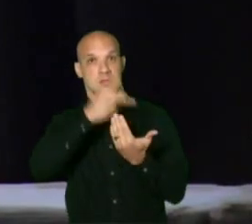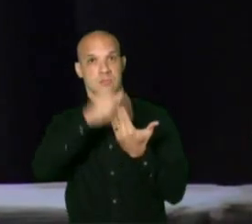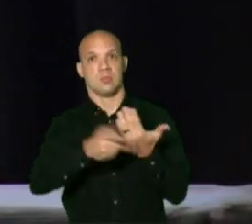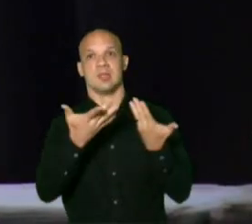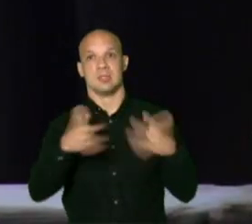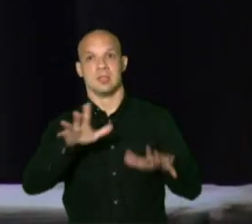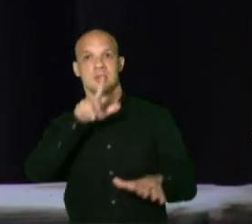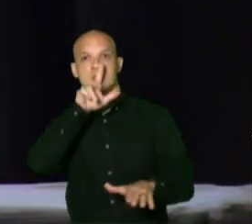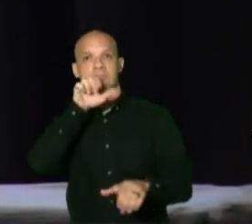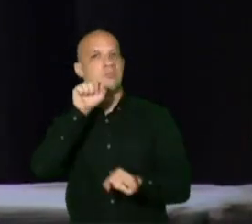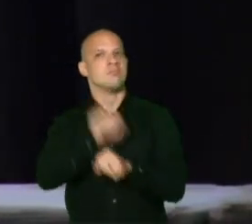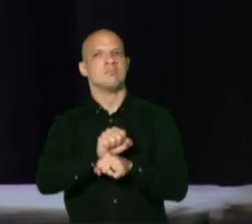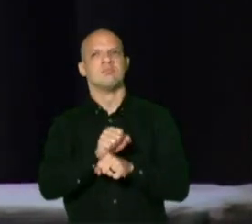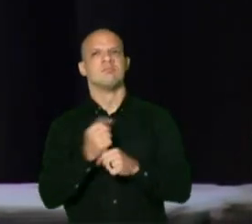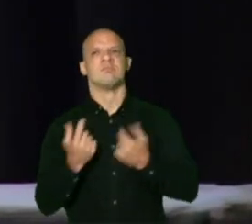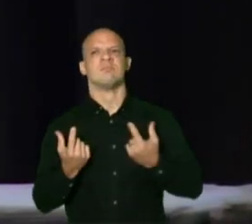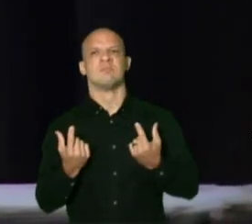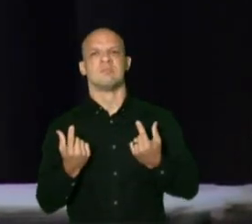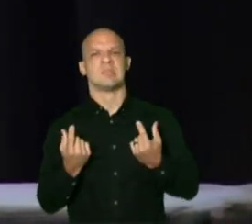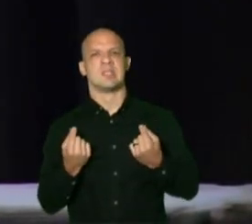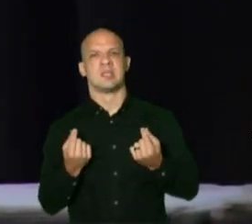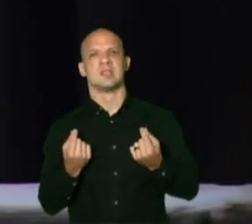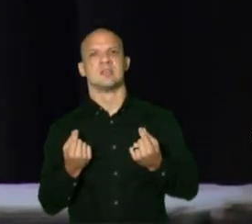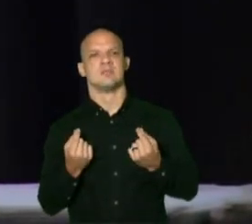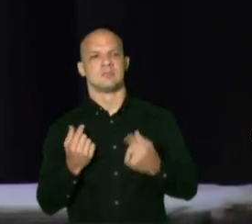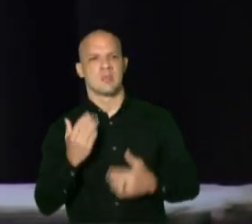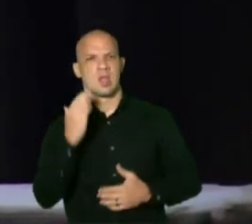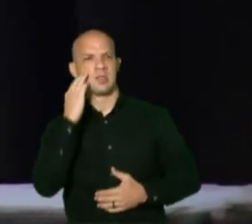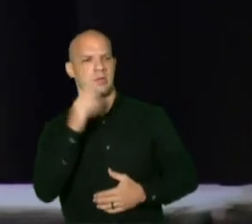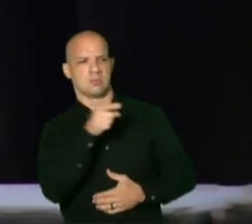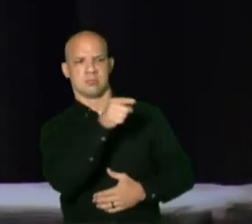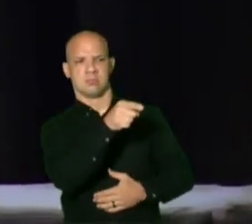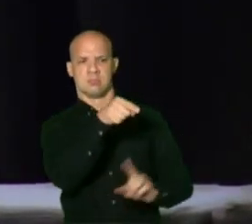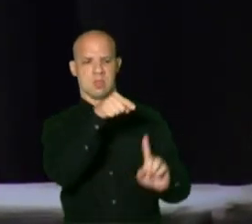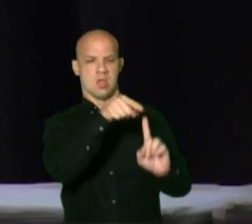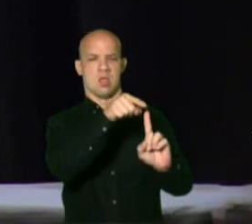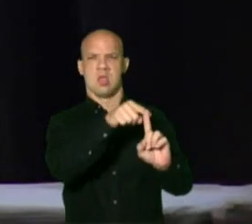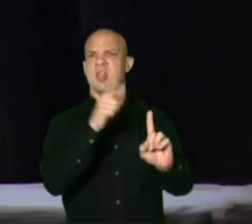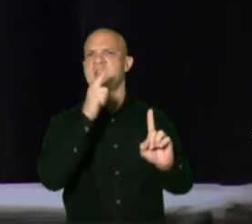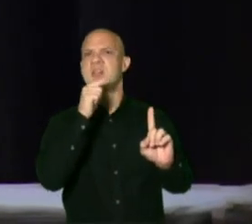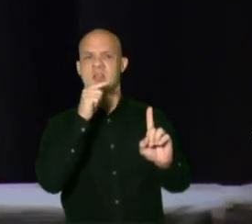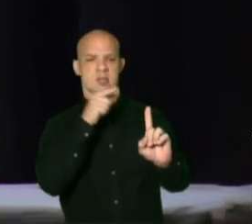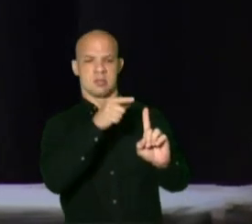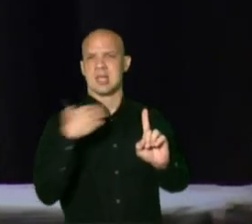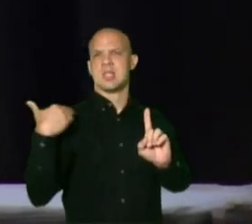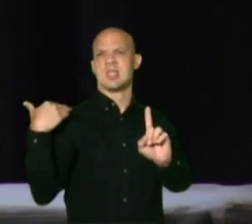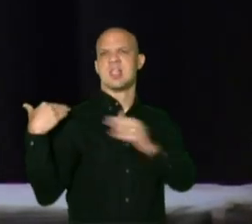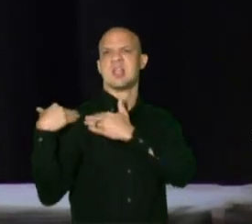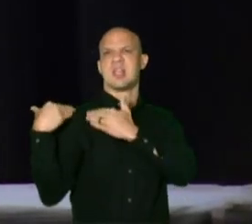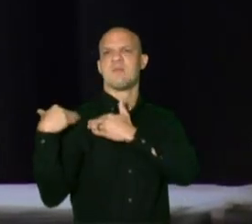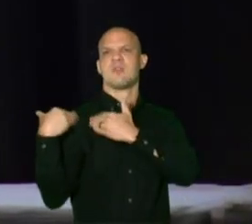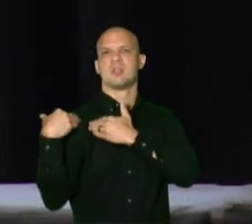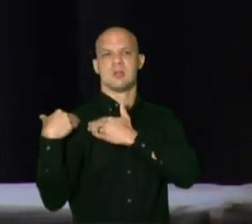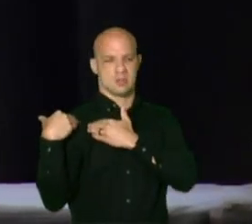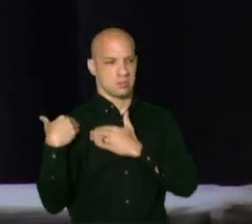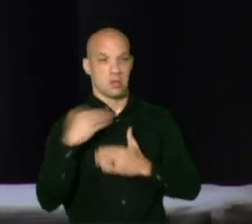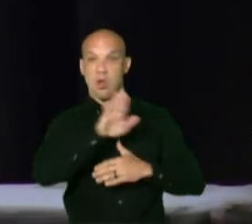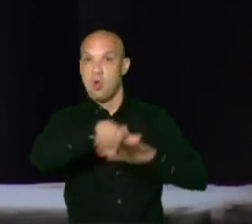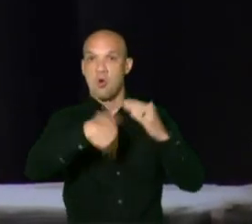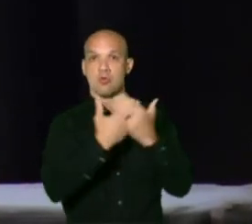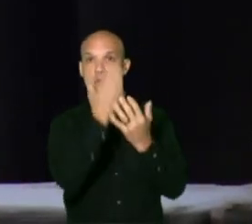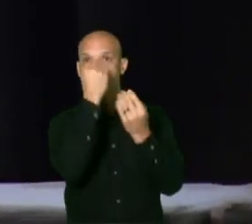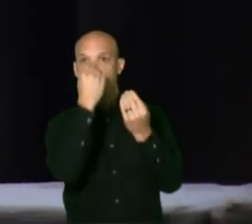se comprometió a establecer y identificar un oficial de cumplimiento que será el responsable de